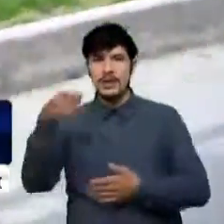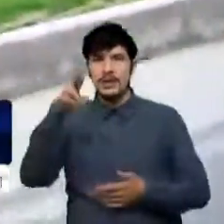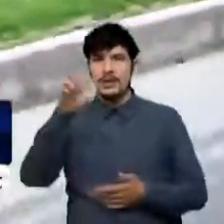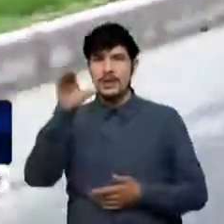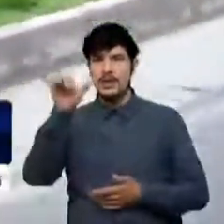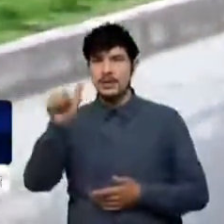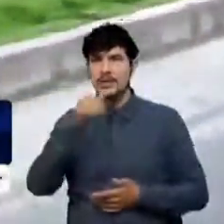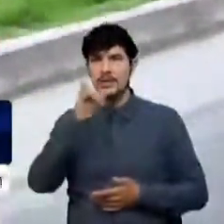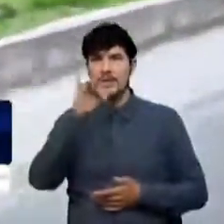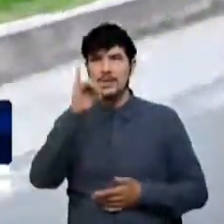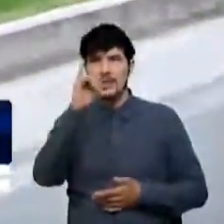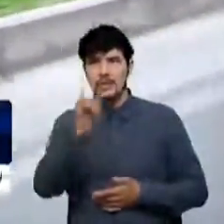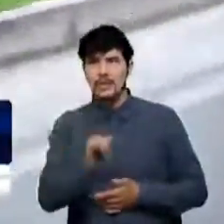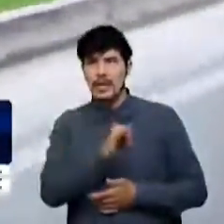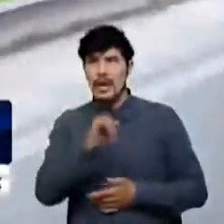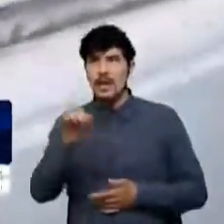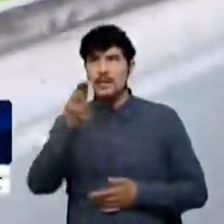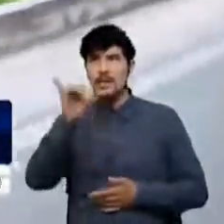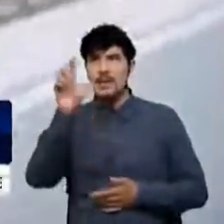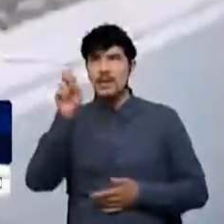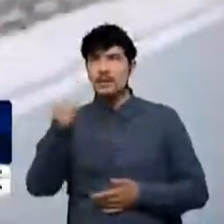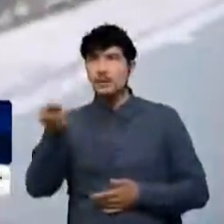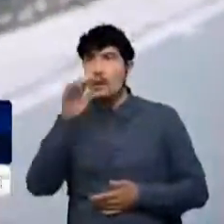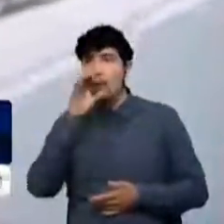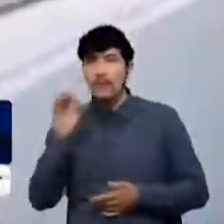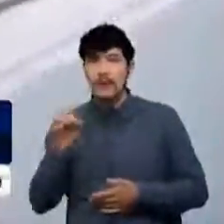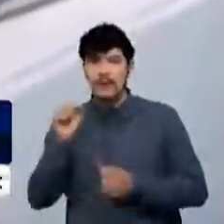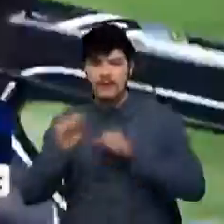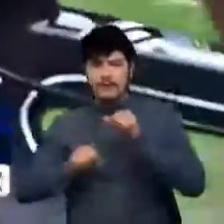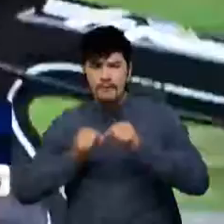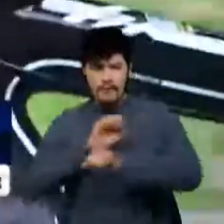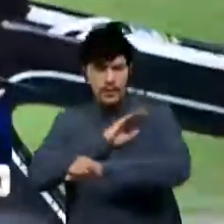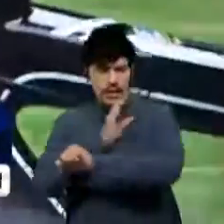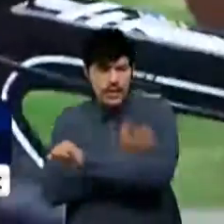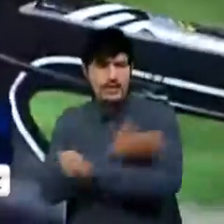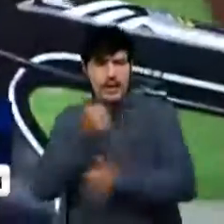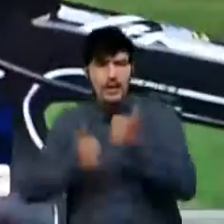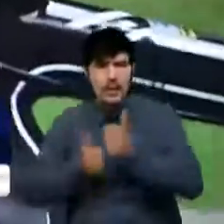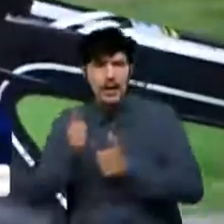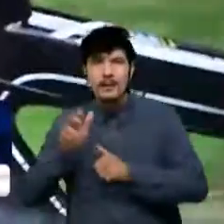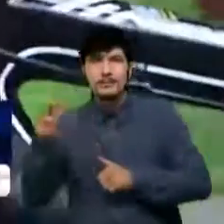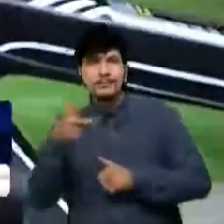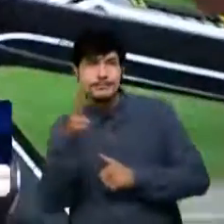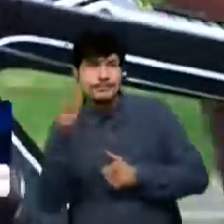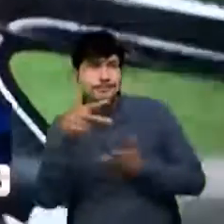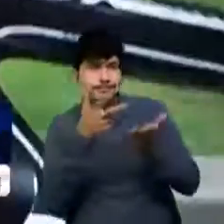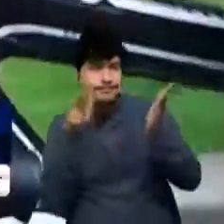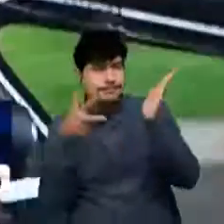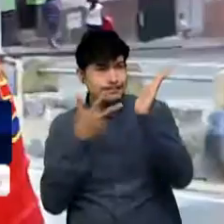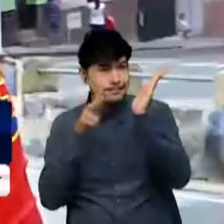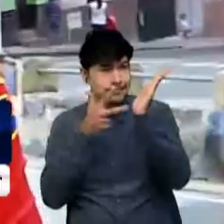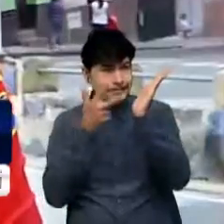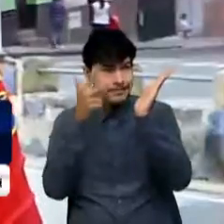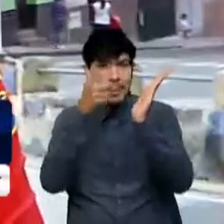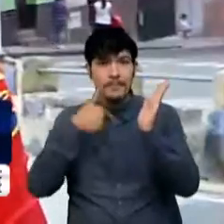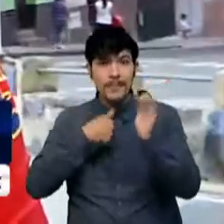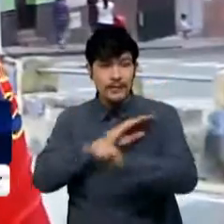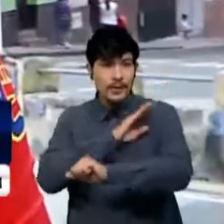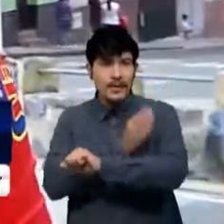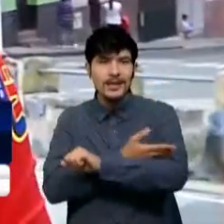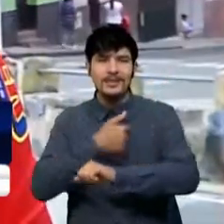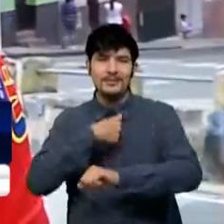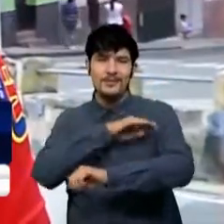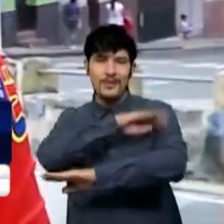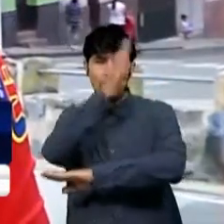Milán, Turquía. Considera que sus fortalezas son escalar. Esta fue una clave para el fichaje. Mis fortalezas son la